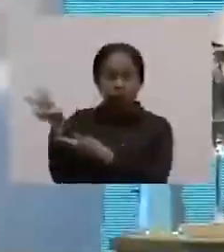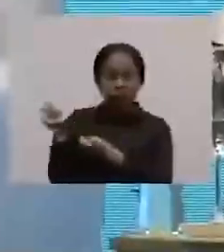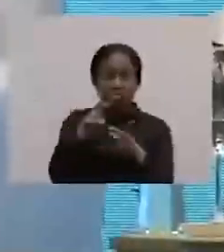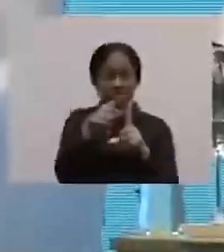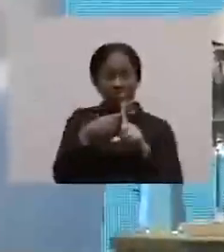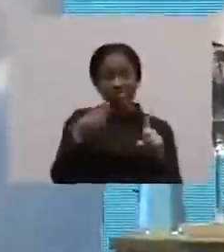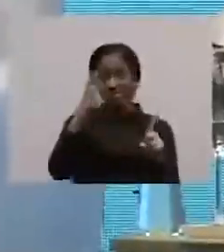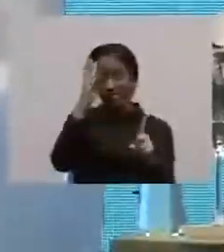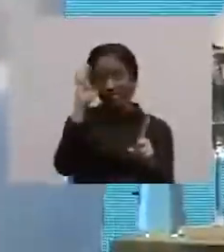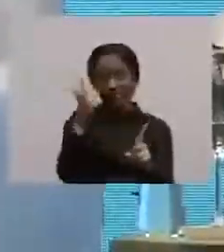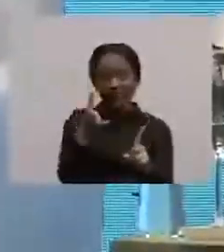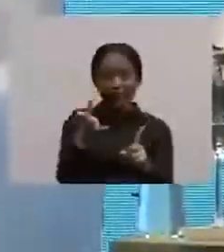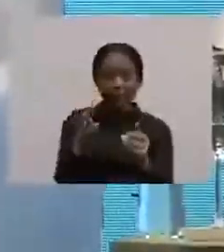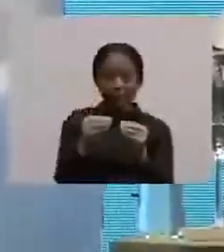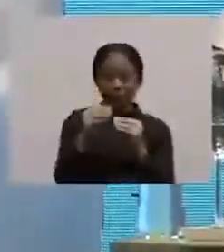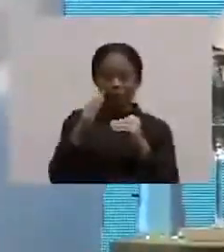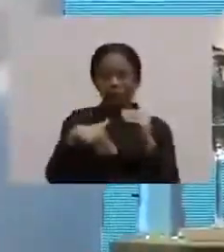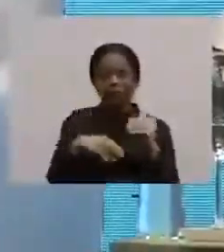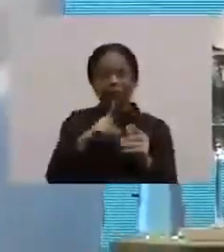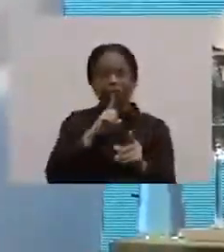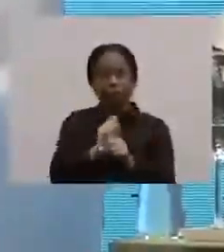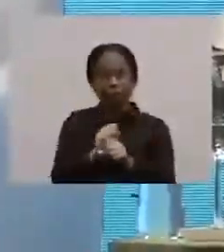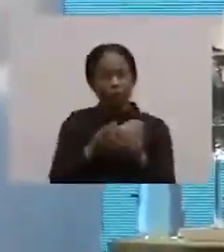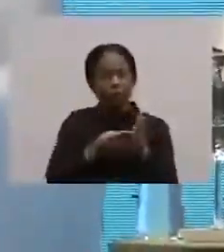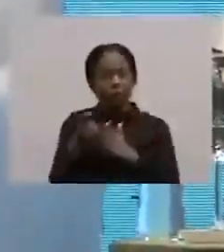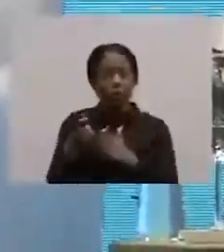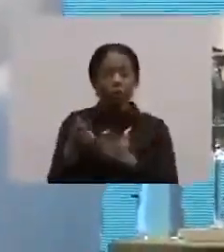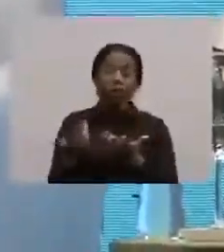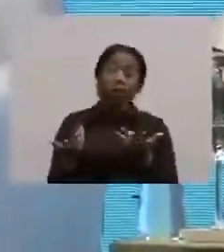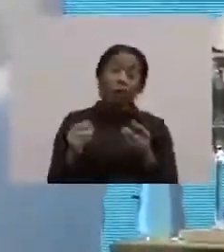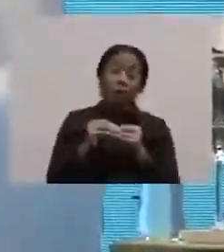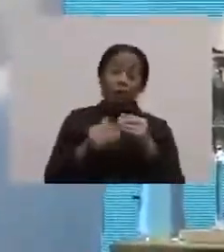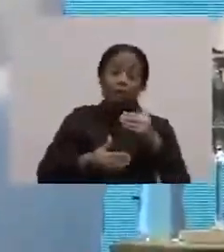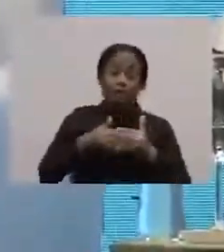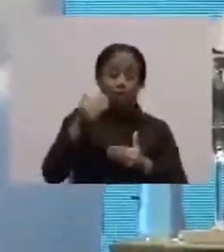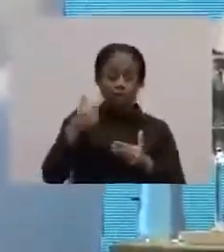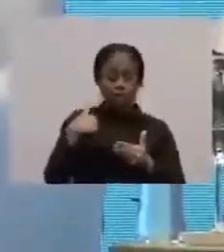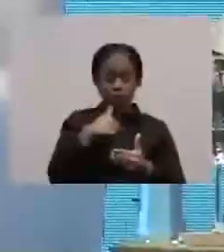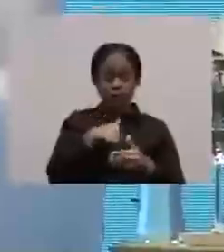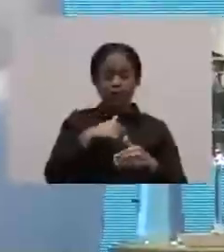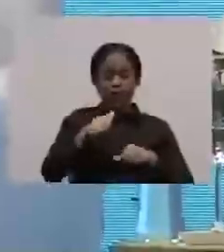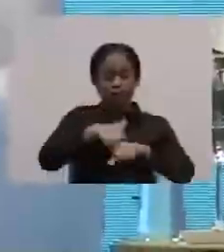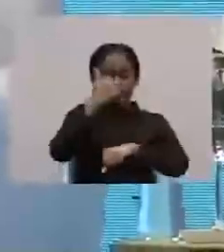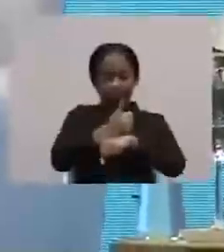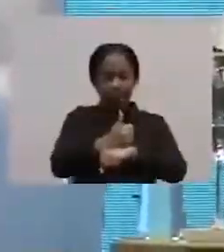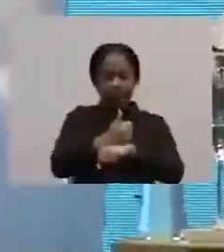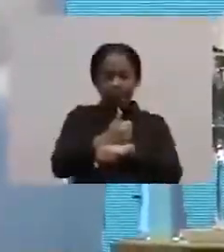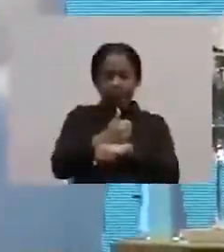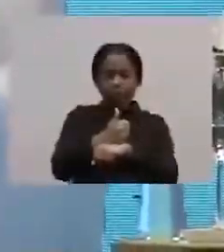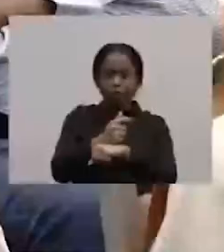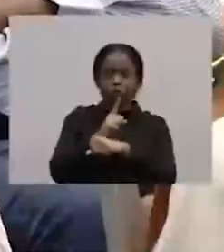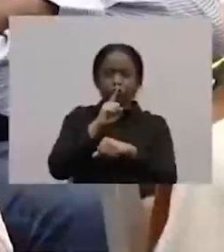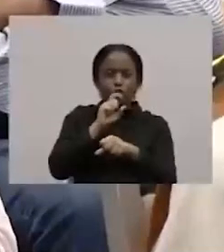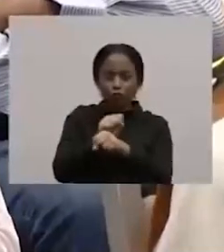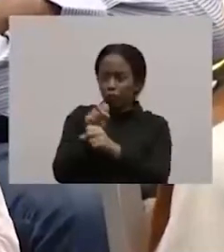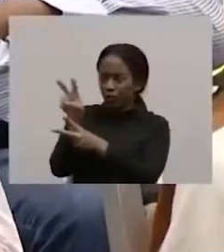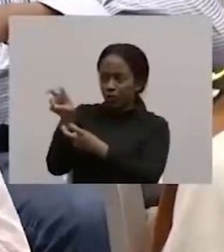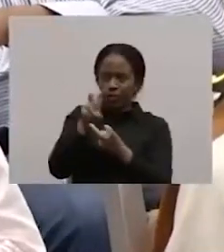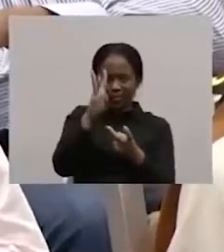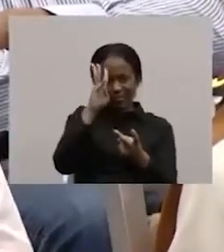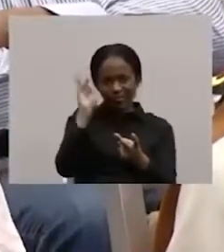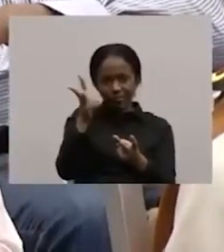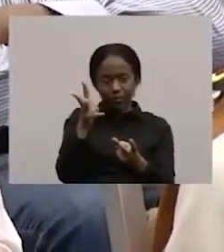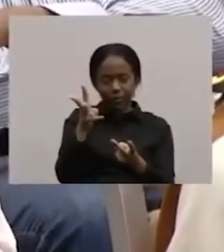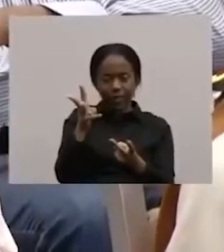el axioma es muy simple. Es más fácil construir una buena noticia falsa que una noticia